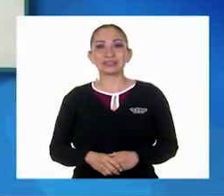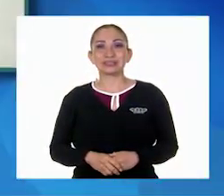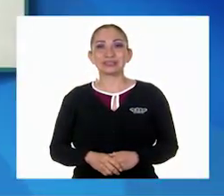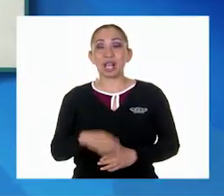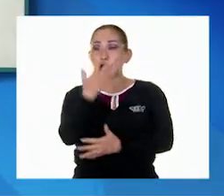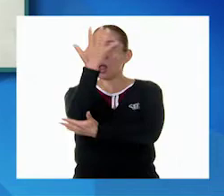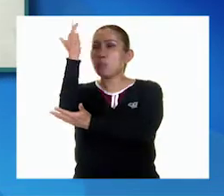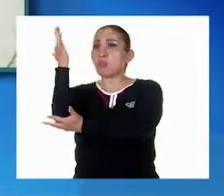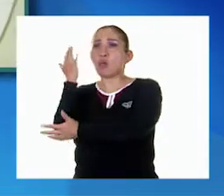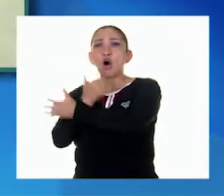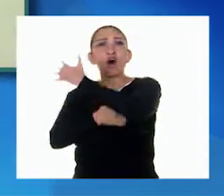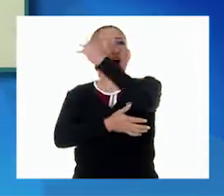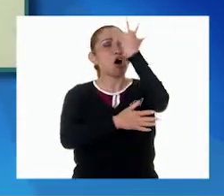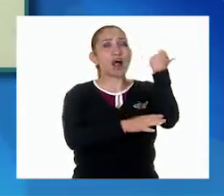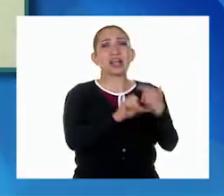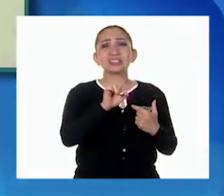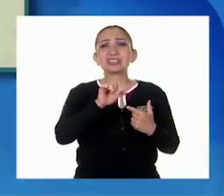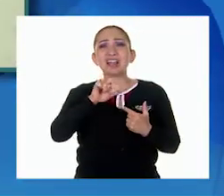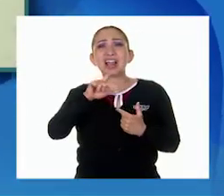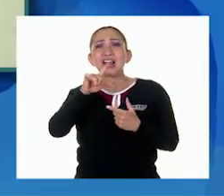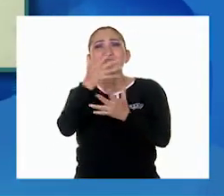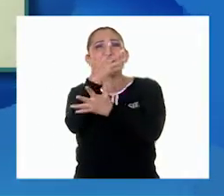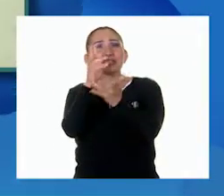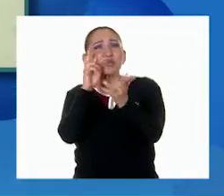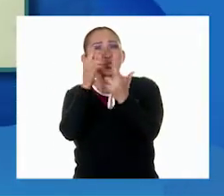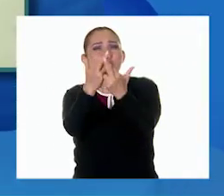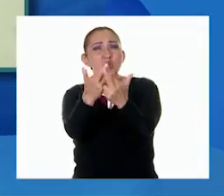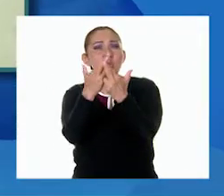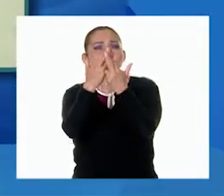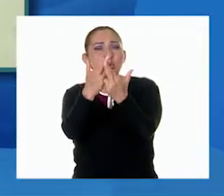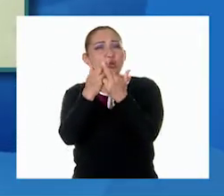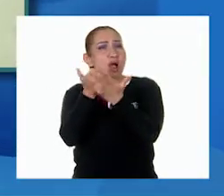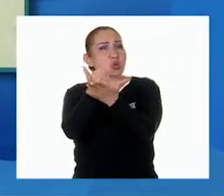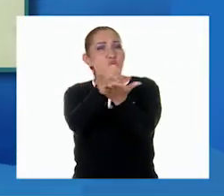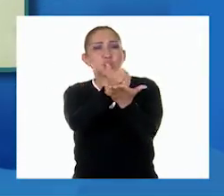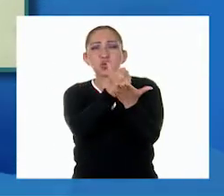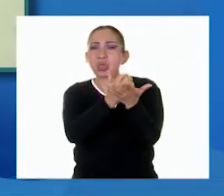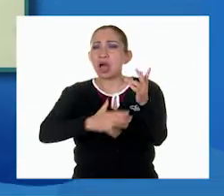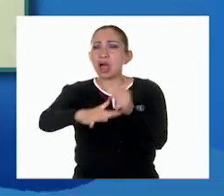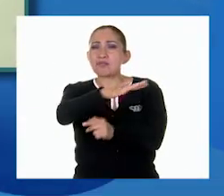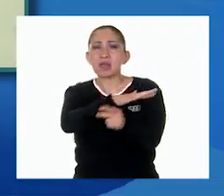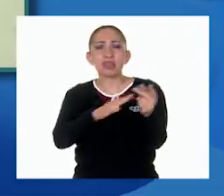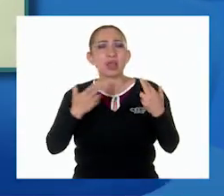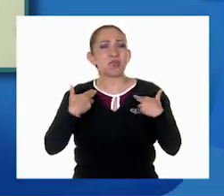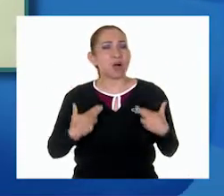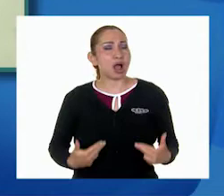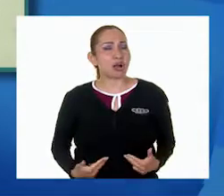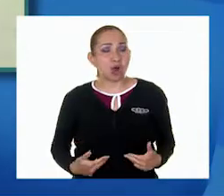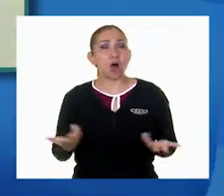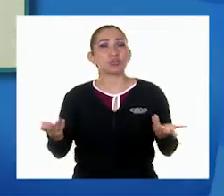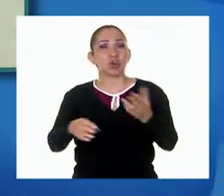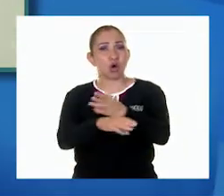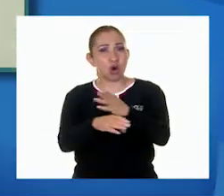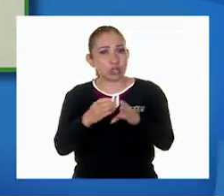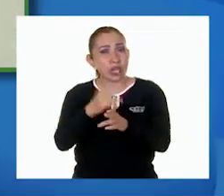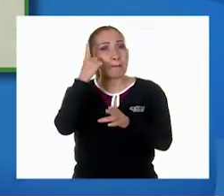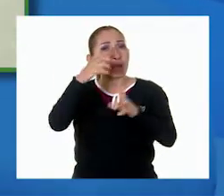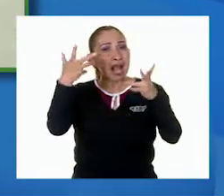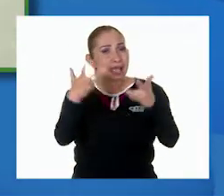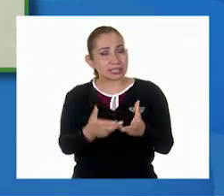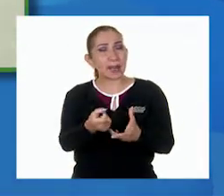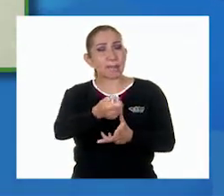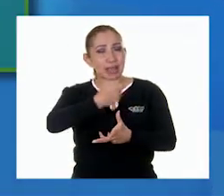Los bosques y selvas proporcionan una enorme cantidad de servicios ambientales a la humanidad. Materias primas para